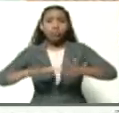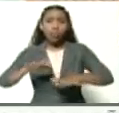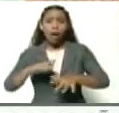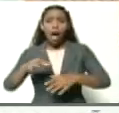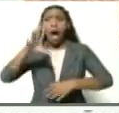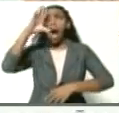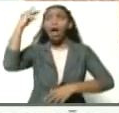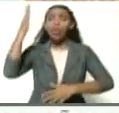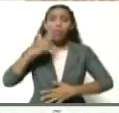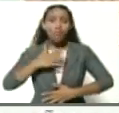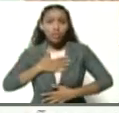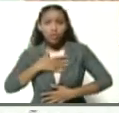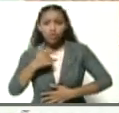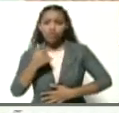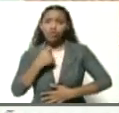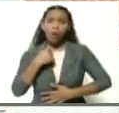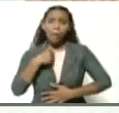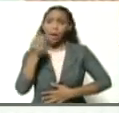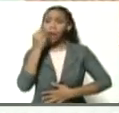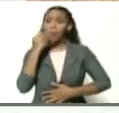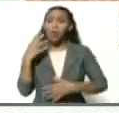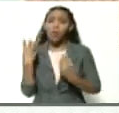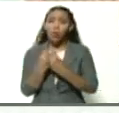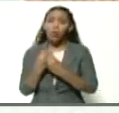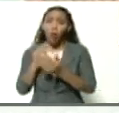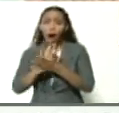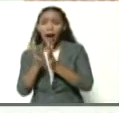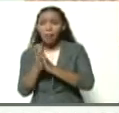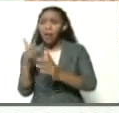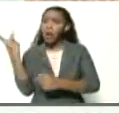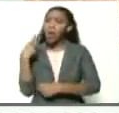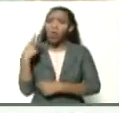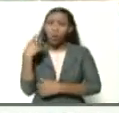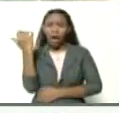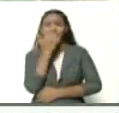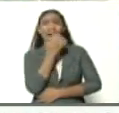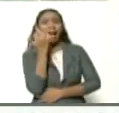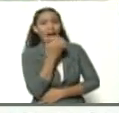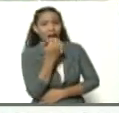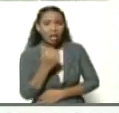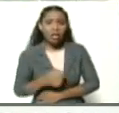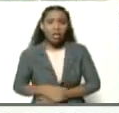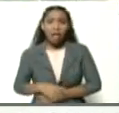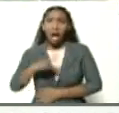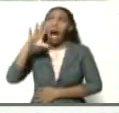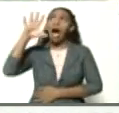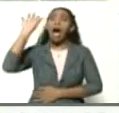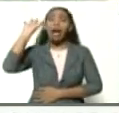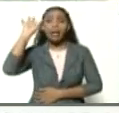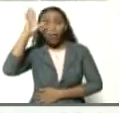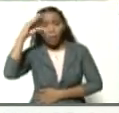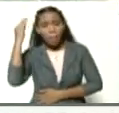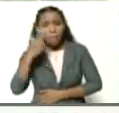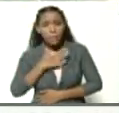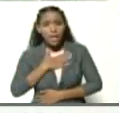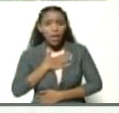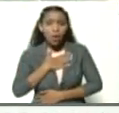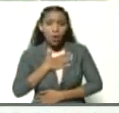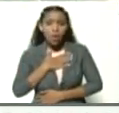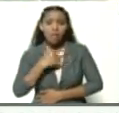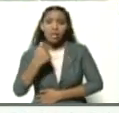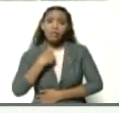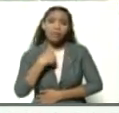Dios mío, y yo me comí una arepa con él y estábamos muertos de la risa. Ay, Dios mío, y